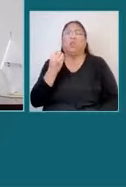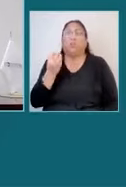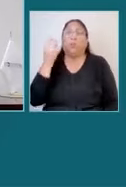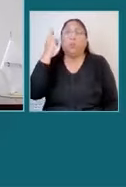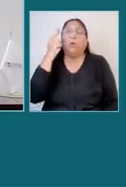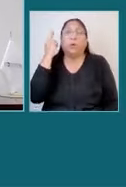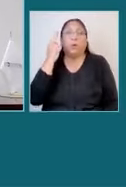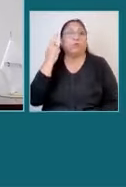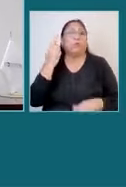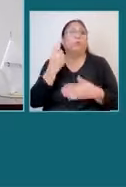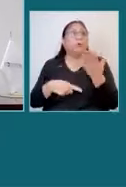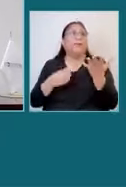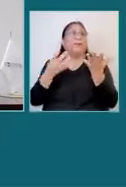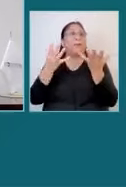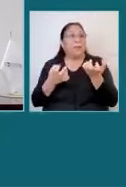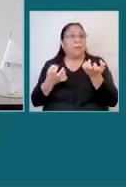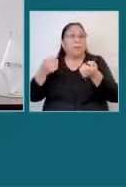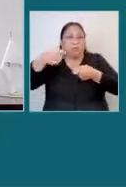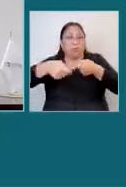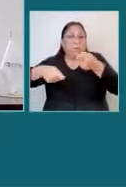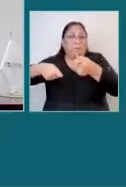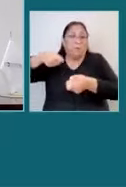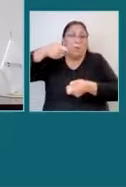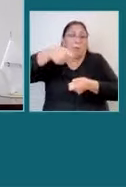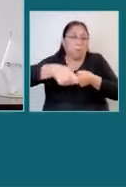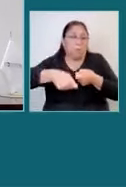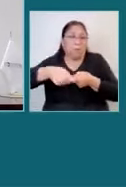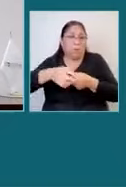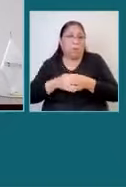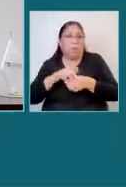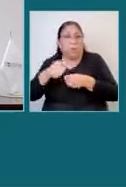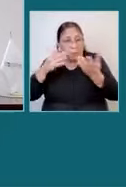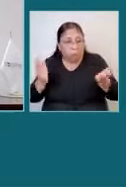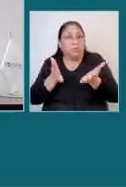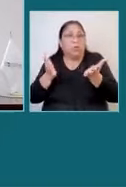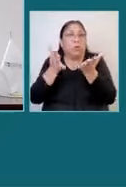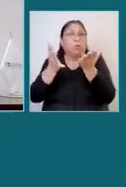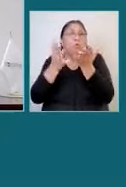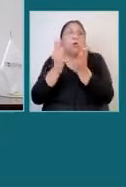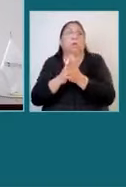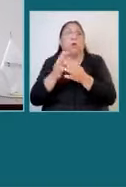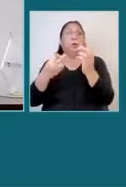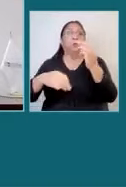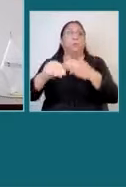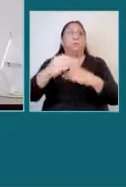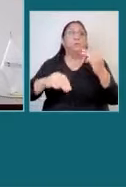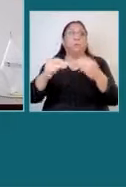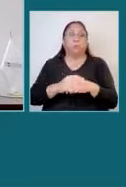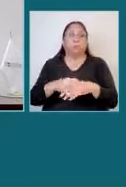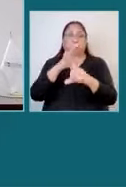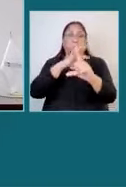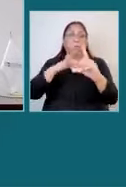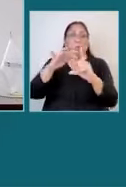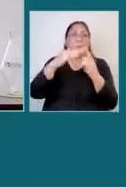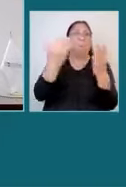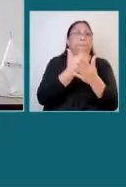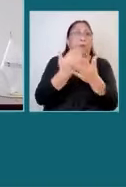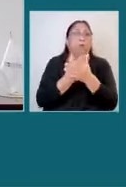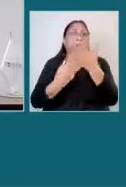lo que buscamos es invertir, que se promueva el mercado y el ecosistema de innovación